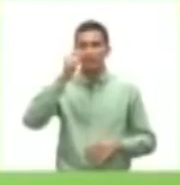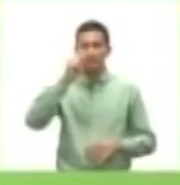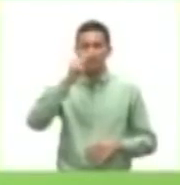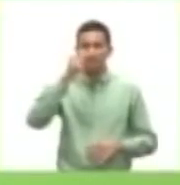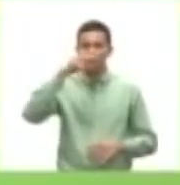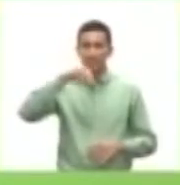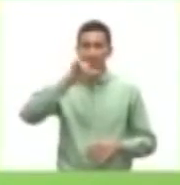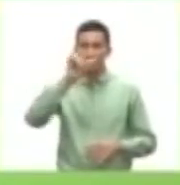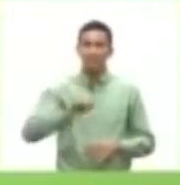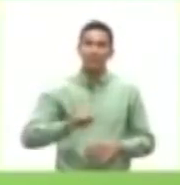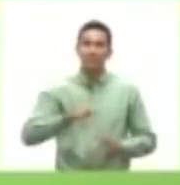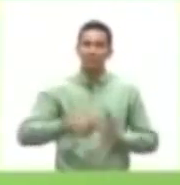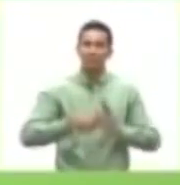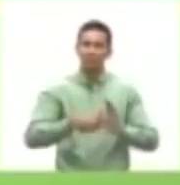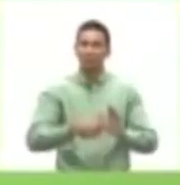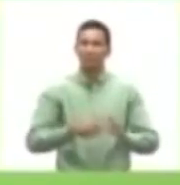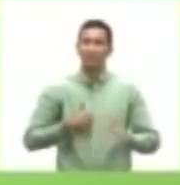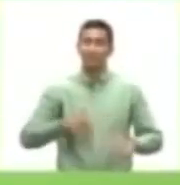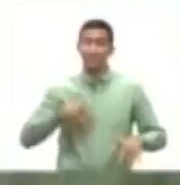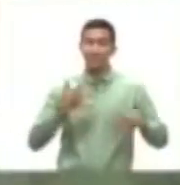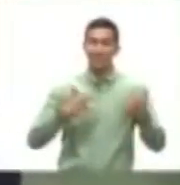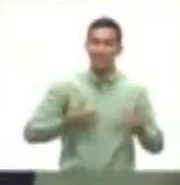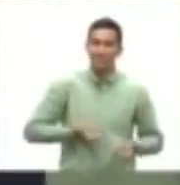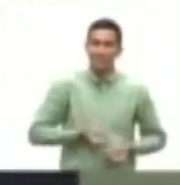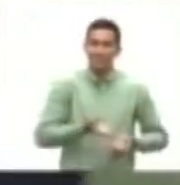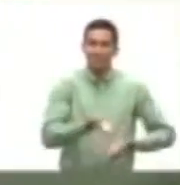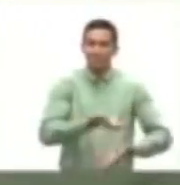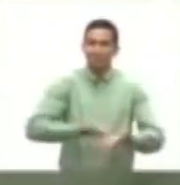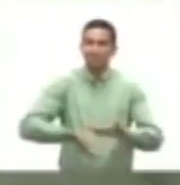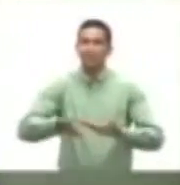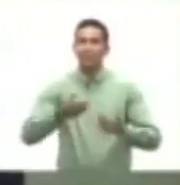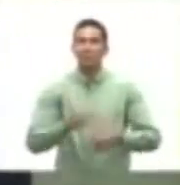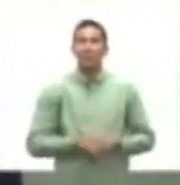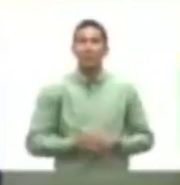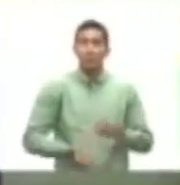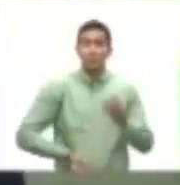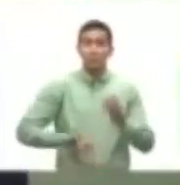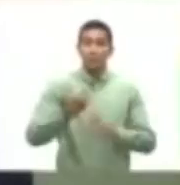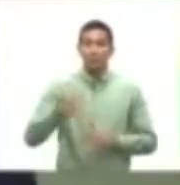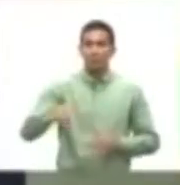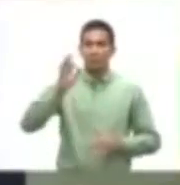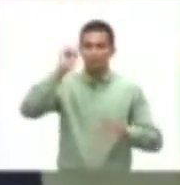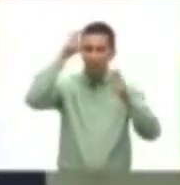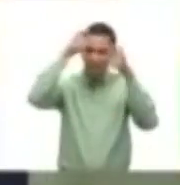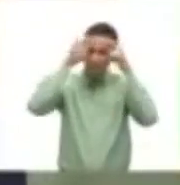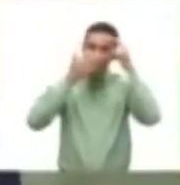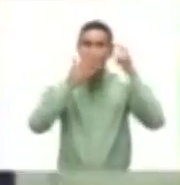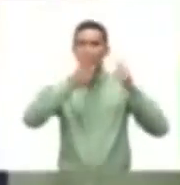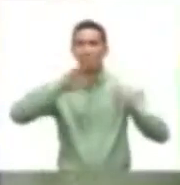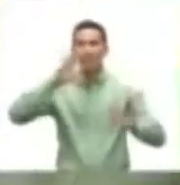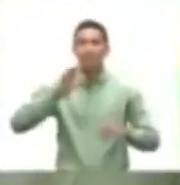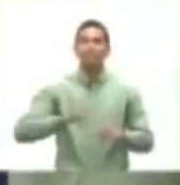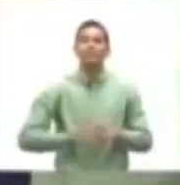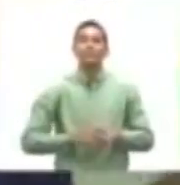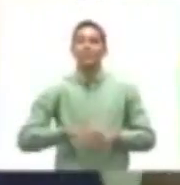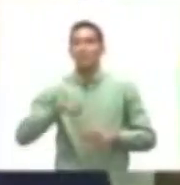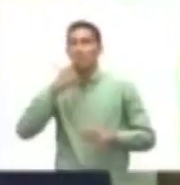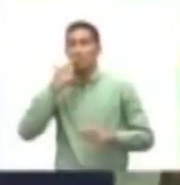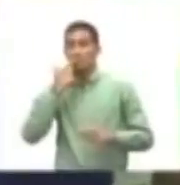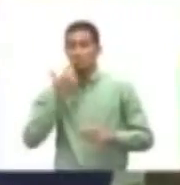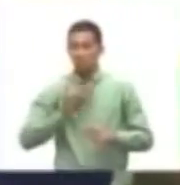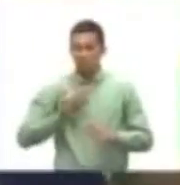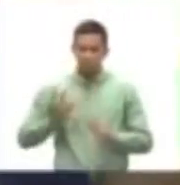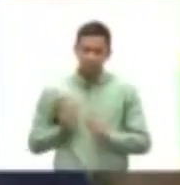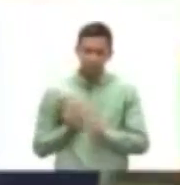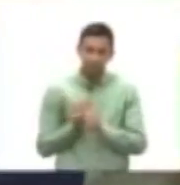la Fefi" contagiar con su alegría. Barranquilla ya tiene nueva reina del carnaval. Acompañada de sus padres, Stephanie